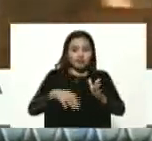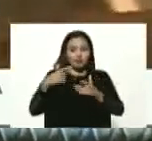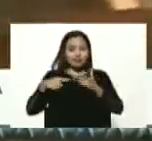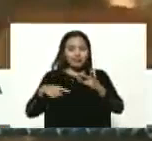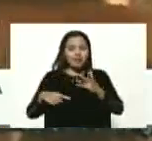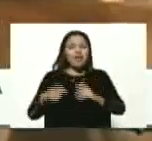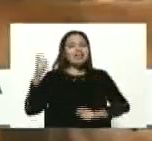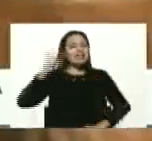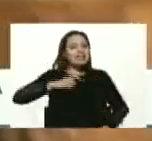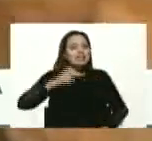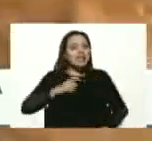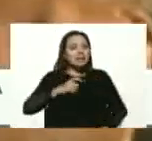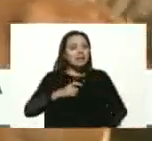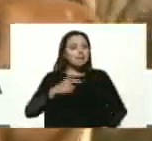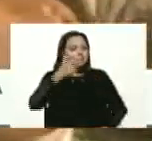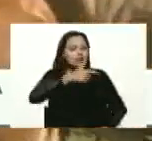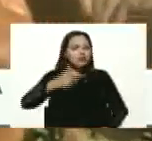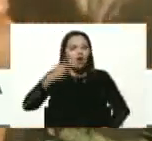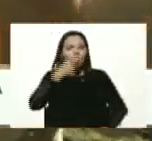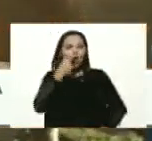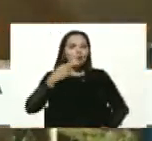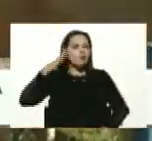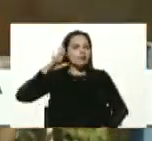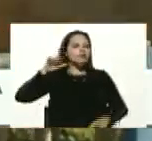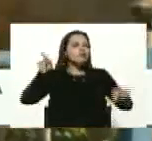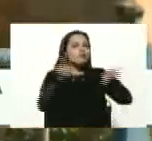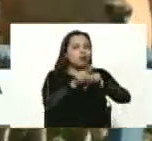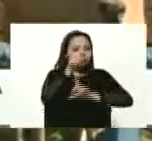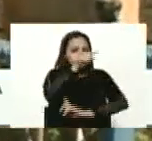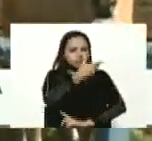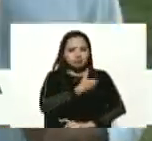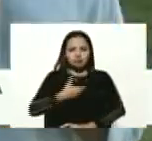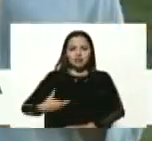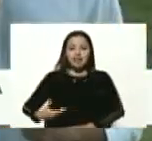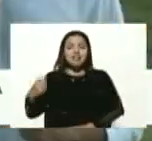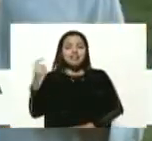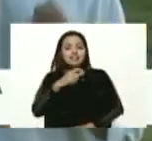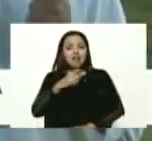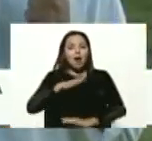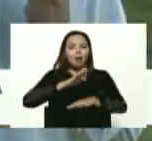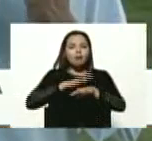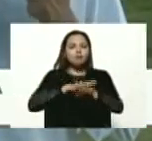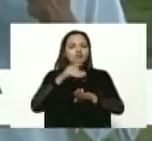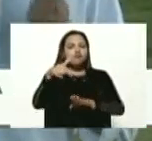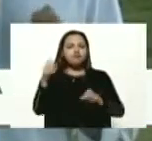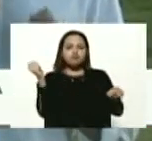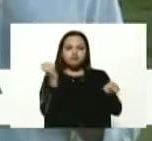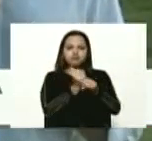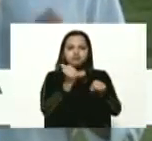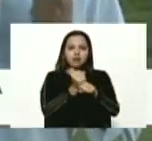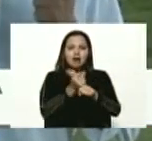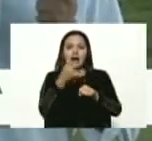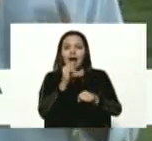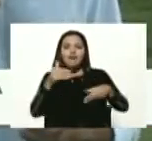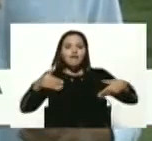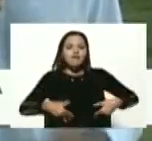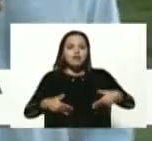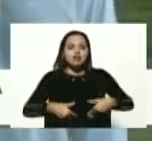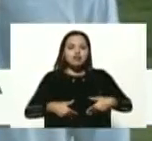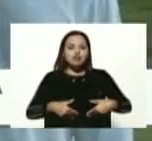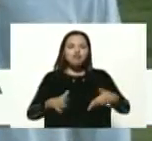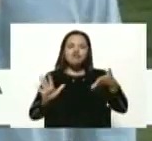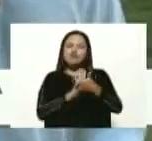necesitamos gente comprometida como usted. Lo necesitamos porque el sector está luchando contra la